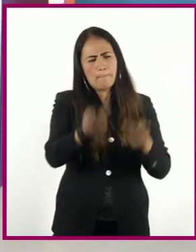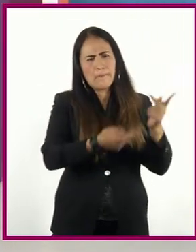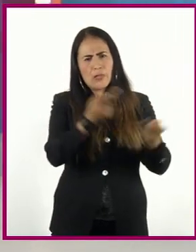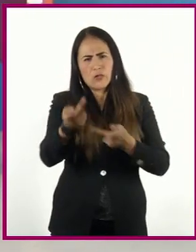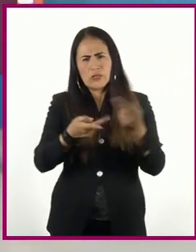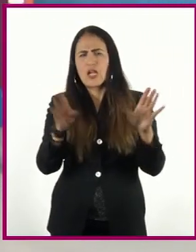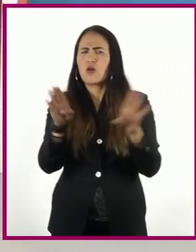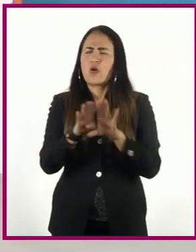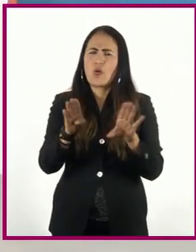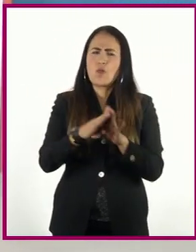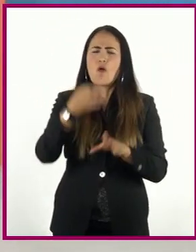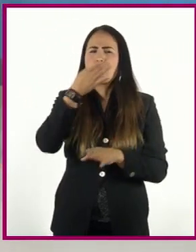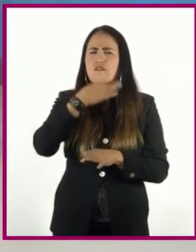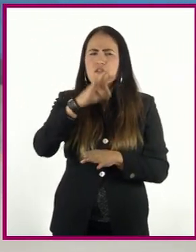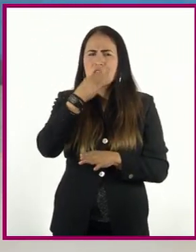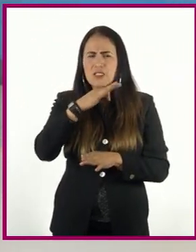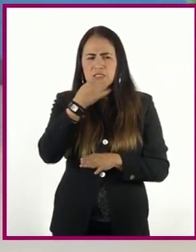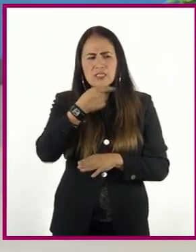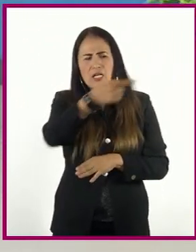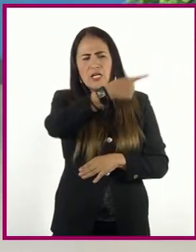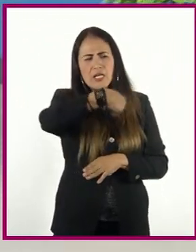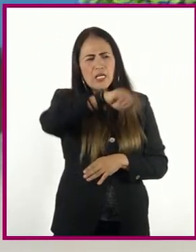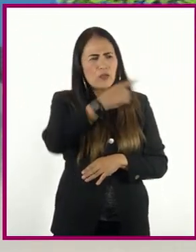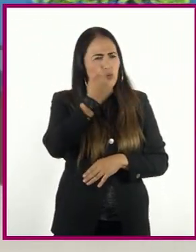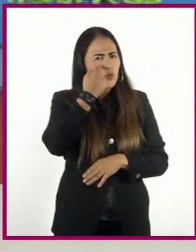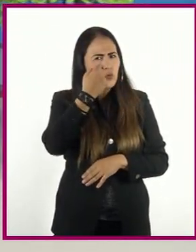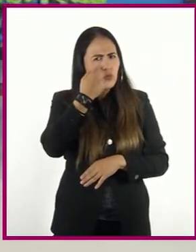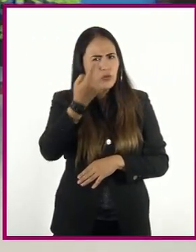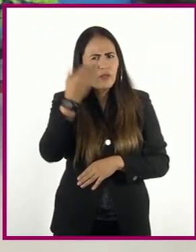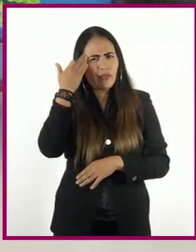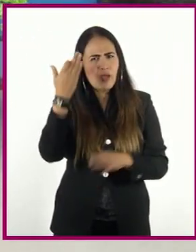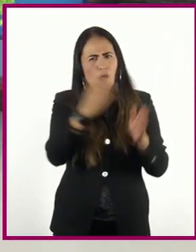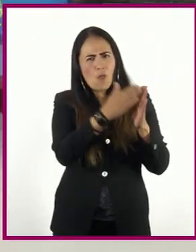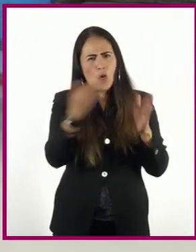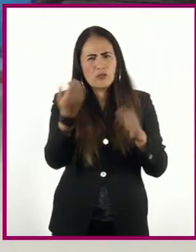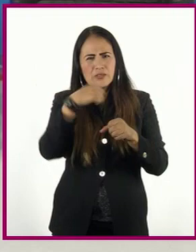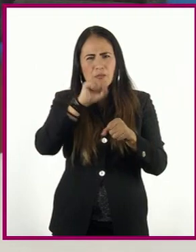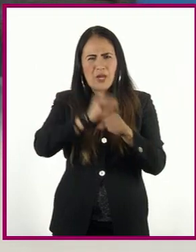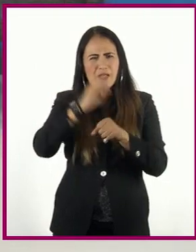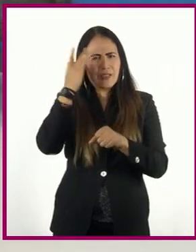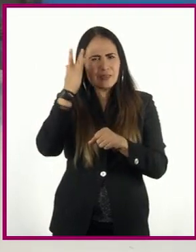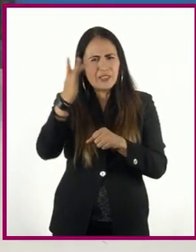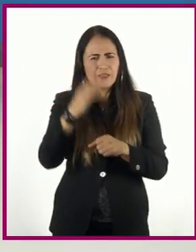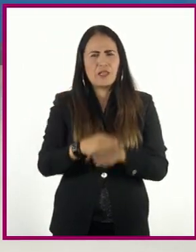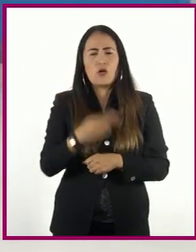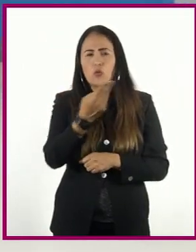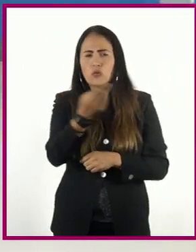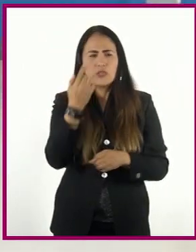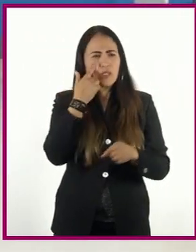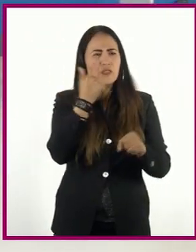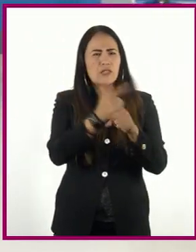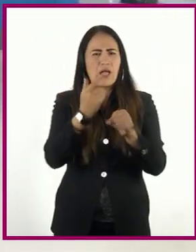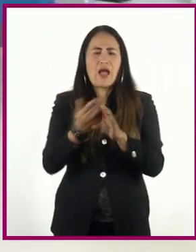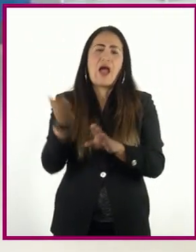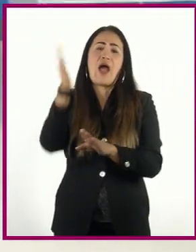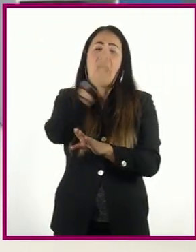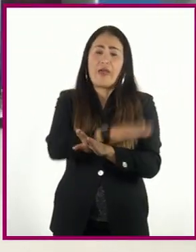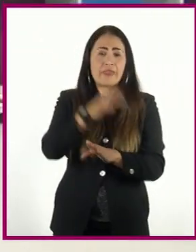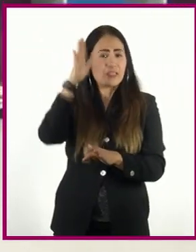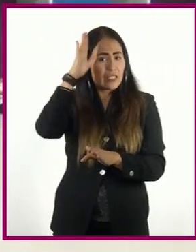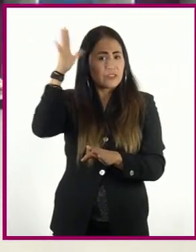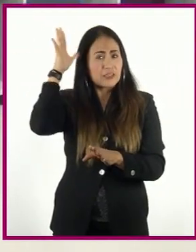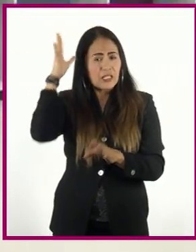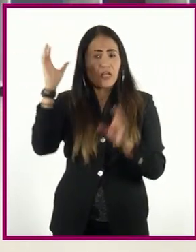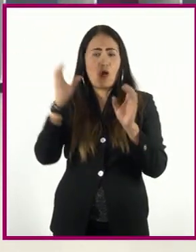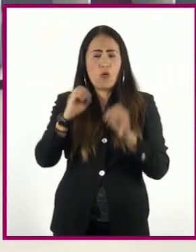los rituales que han observado o que realizan durante esta festividad. Identifiquen qué elementos prehispánicos o